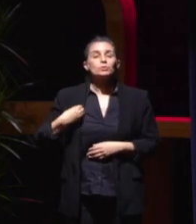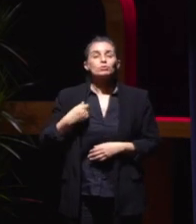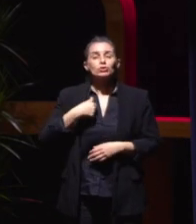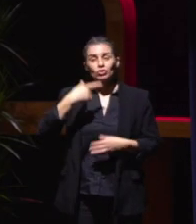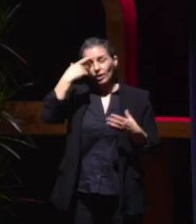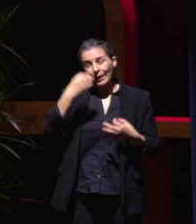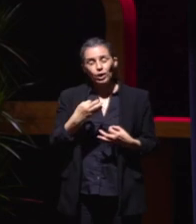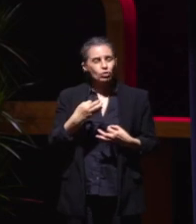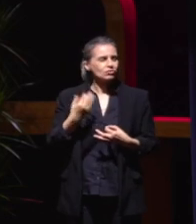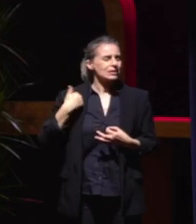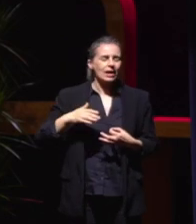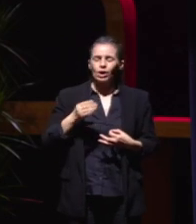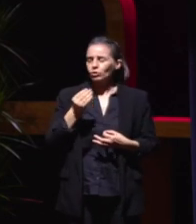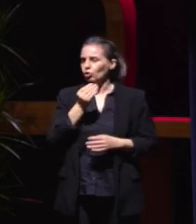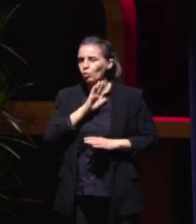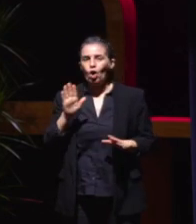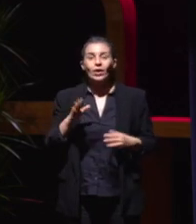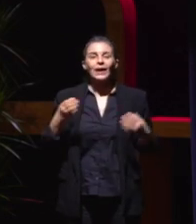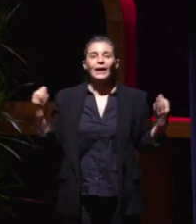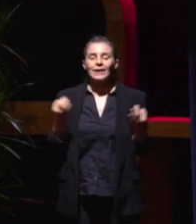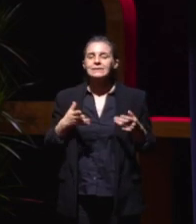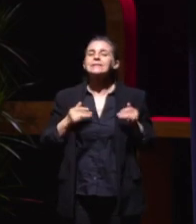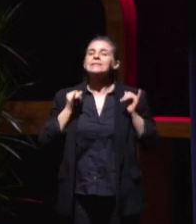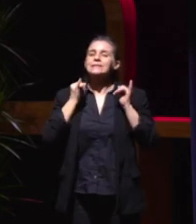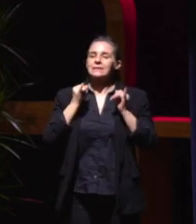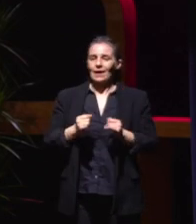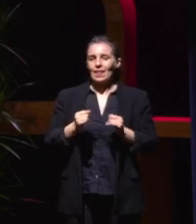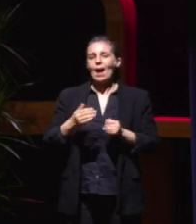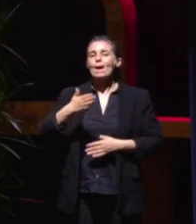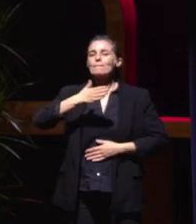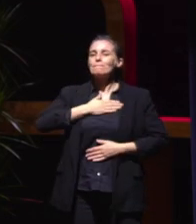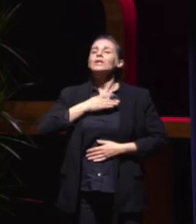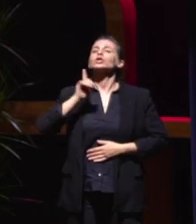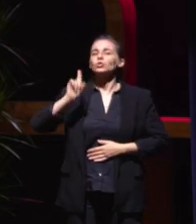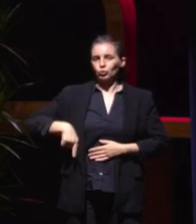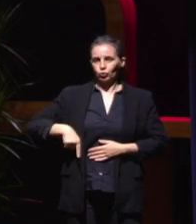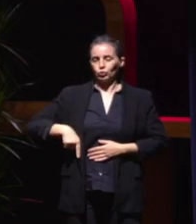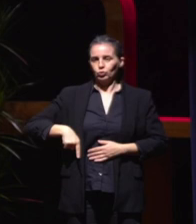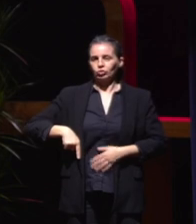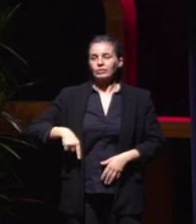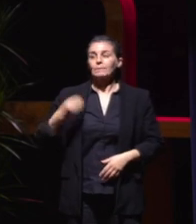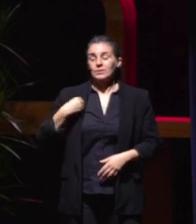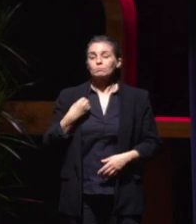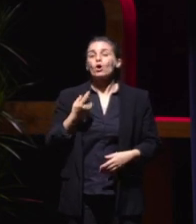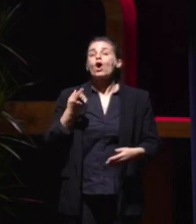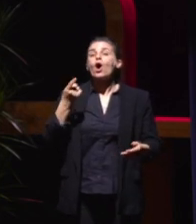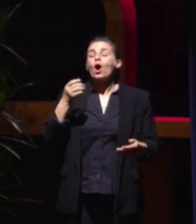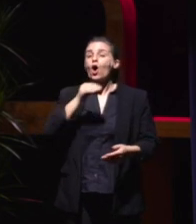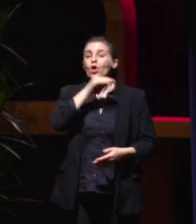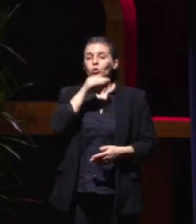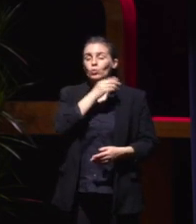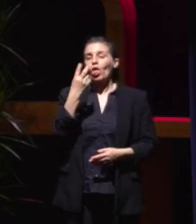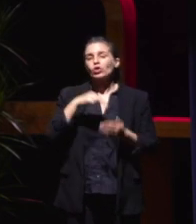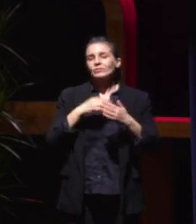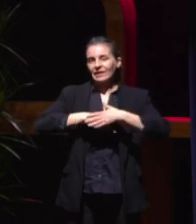creo que ha sido definitivo ha sido la llegada del mito octubre de 2017 el New York